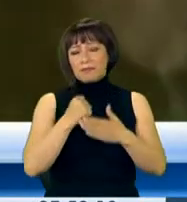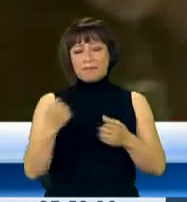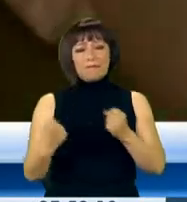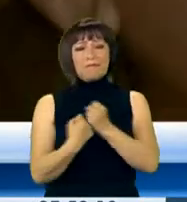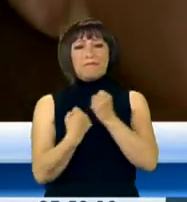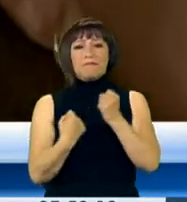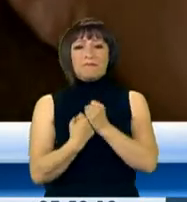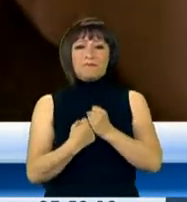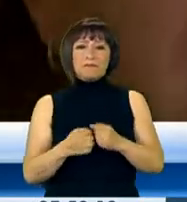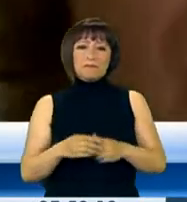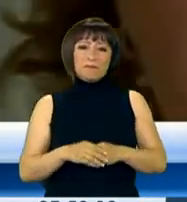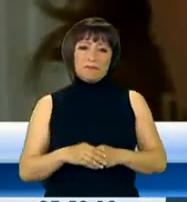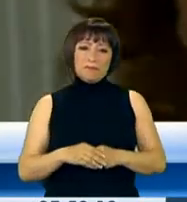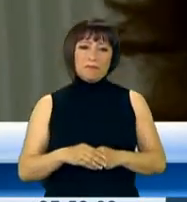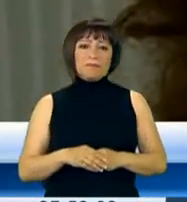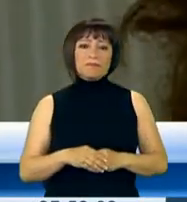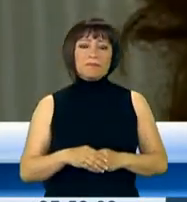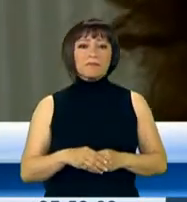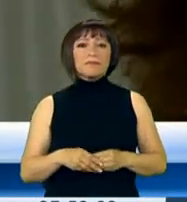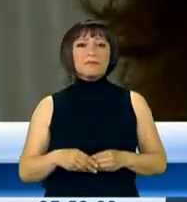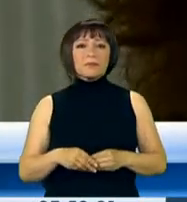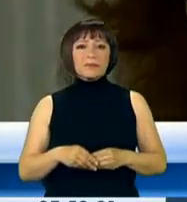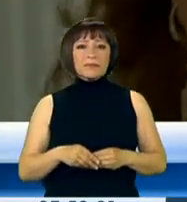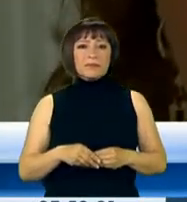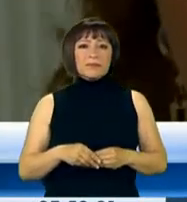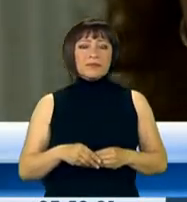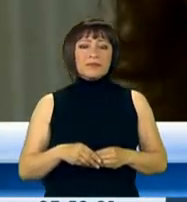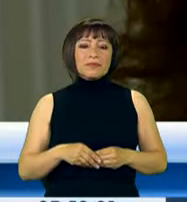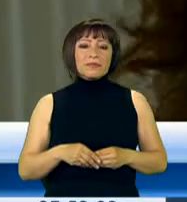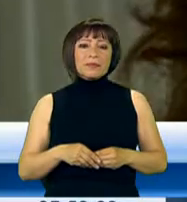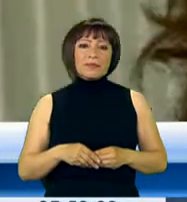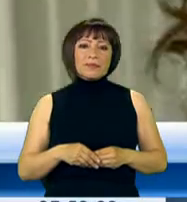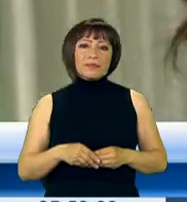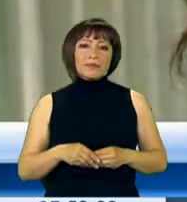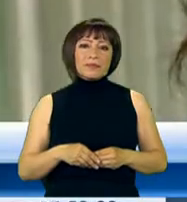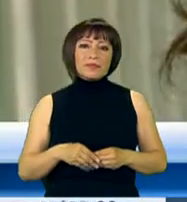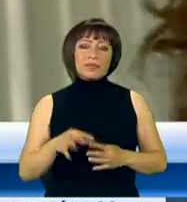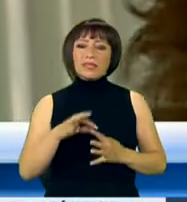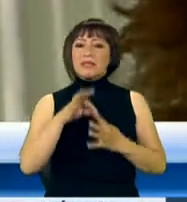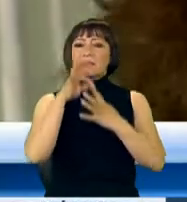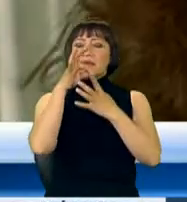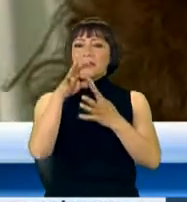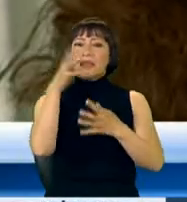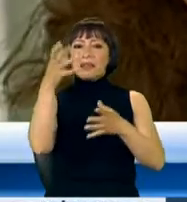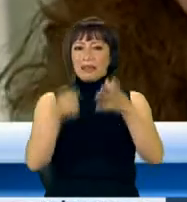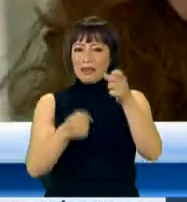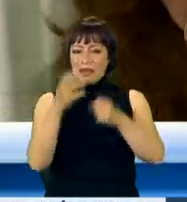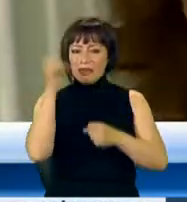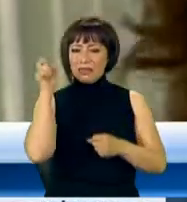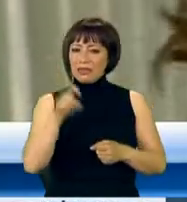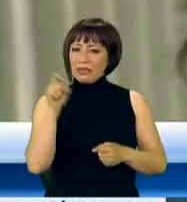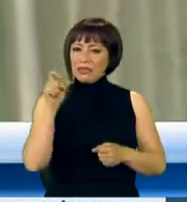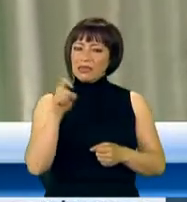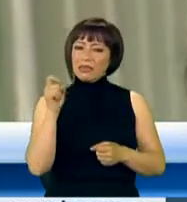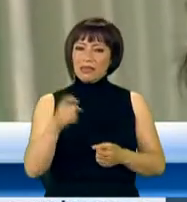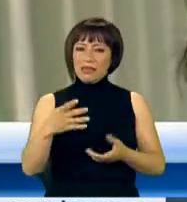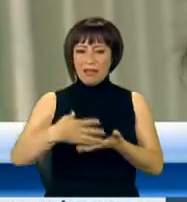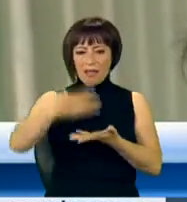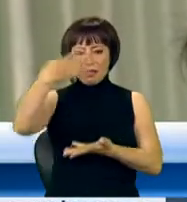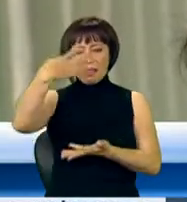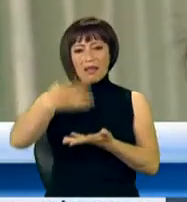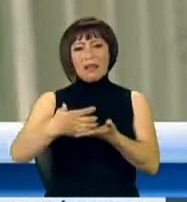puedan. El colchón, sí, necesito el colchón especial, por lo que él dice que se le hace ronchas en la espalda, por lo que él pasa